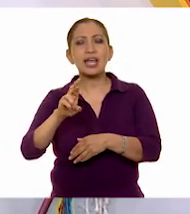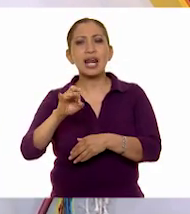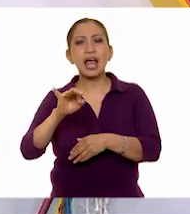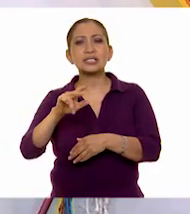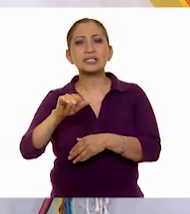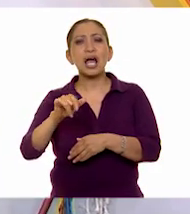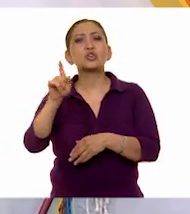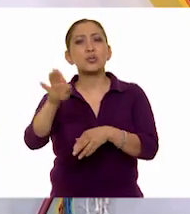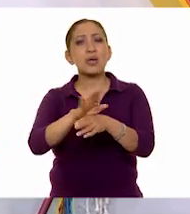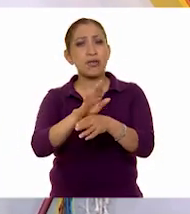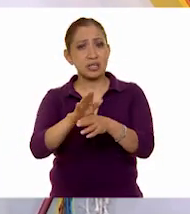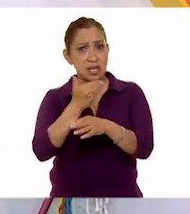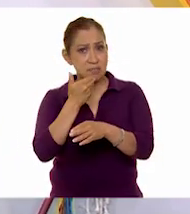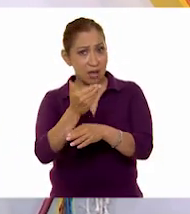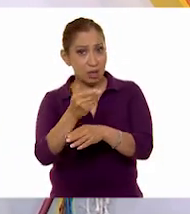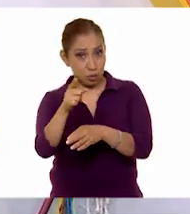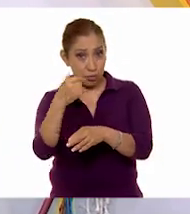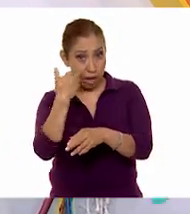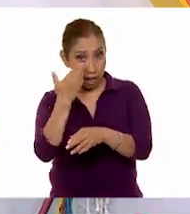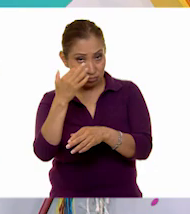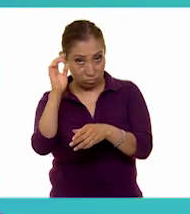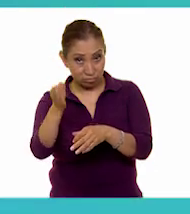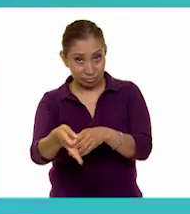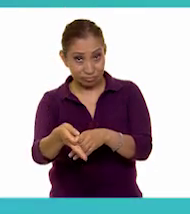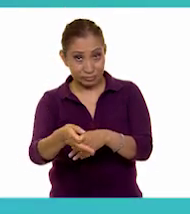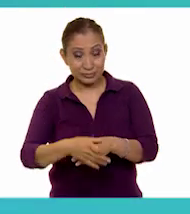beneficia. ¿Qué dices? ¿Aceptas el reto?